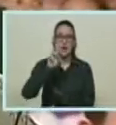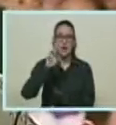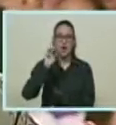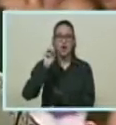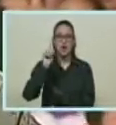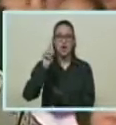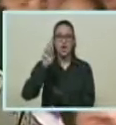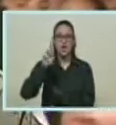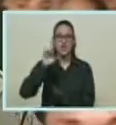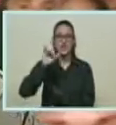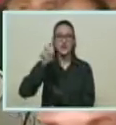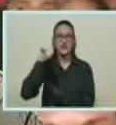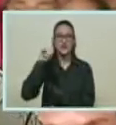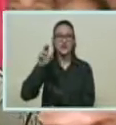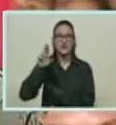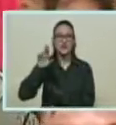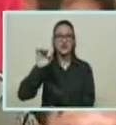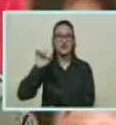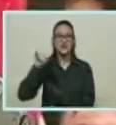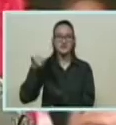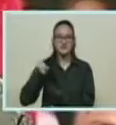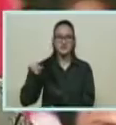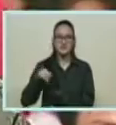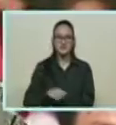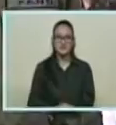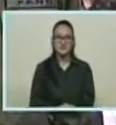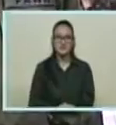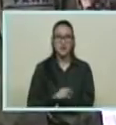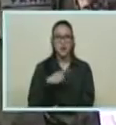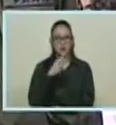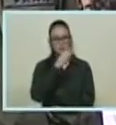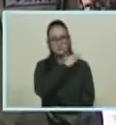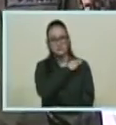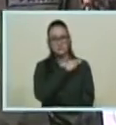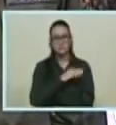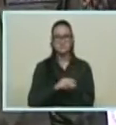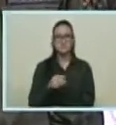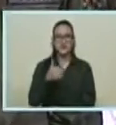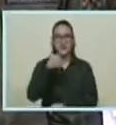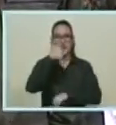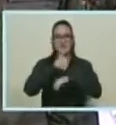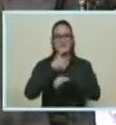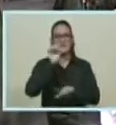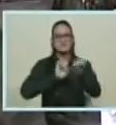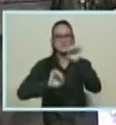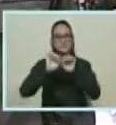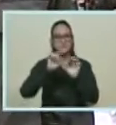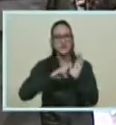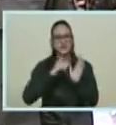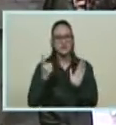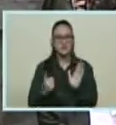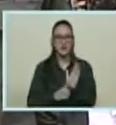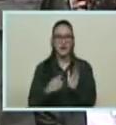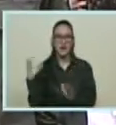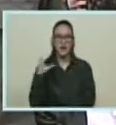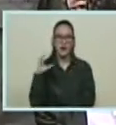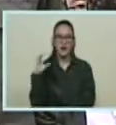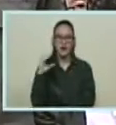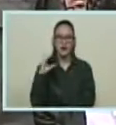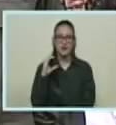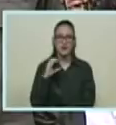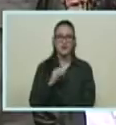Rodríguez Cabello, y el General de División Sabarce, jefe de la Zona de Defensa Integral de